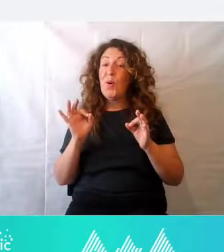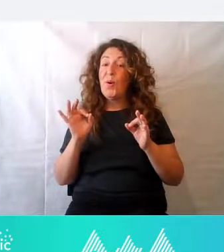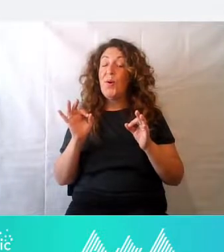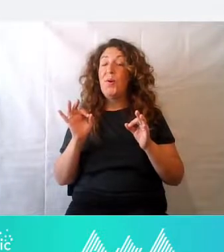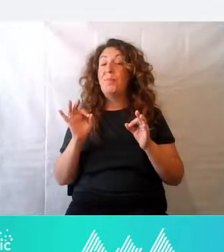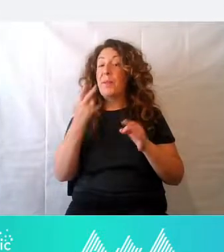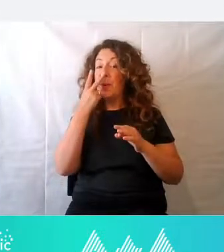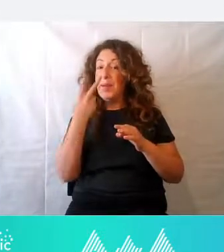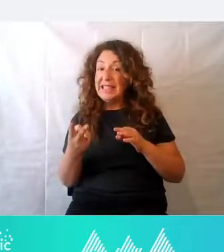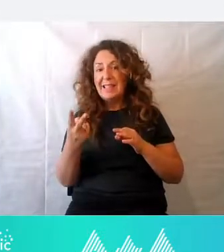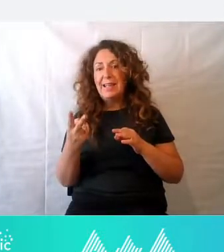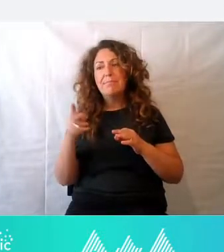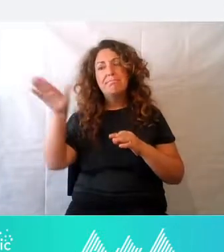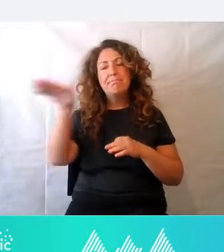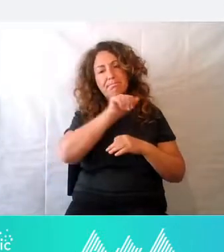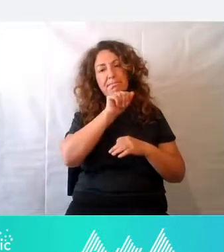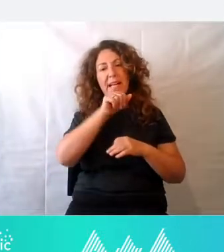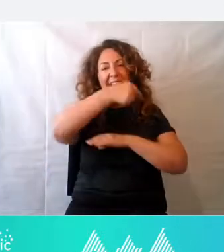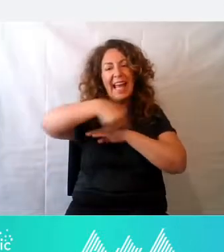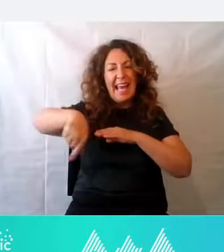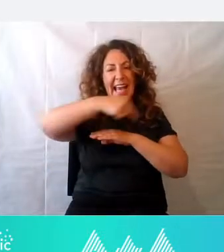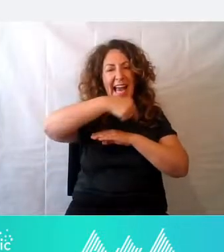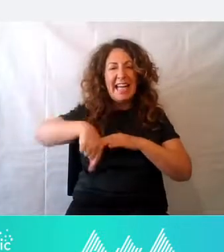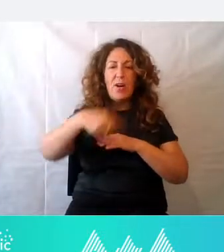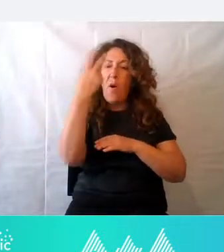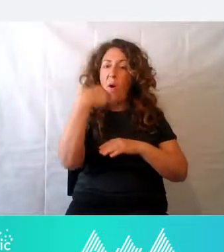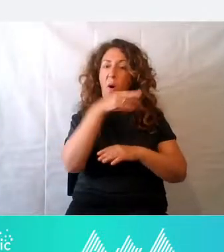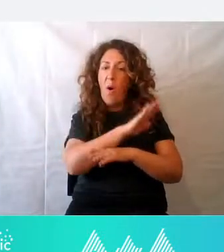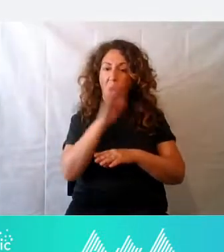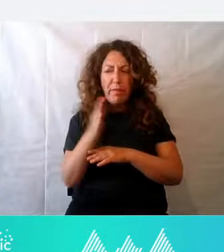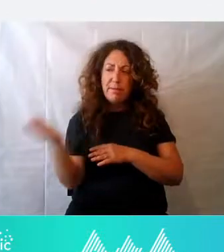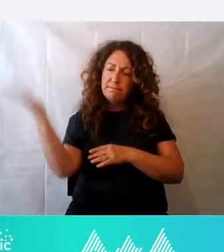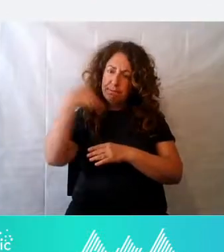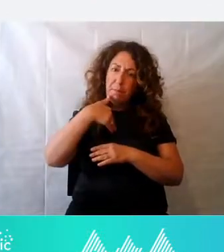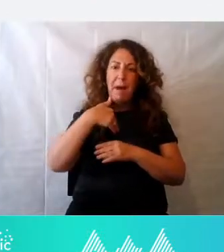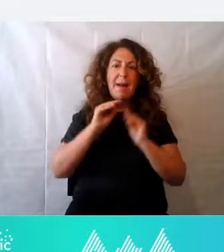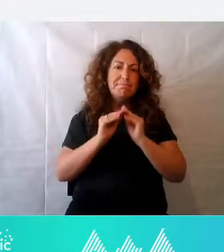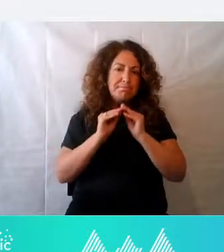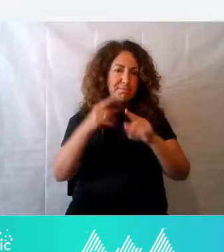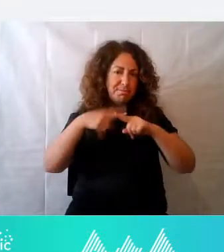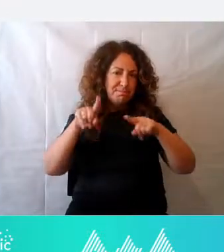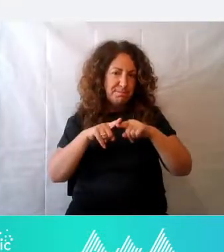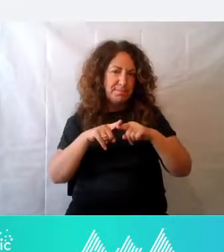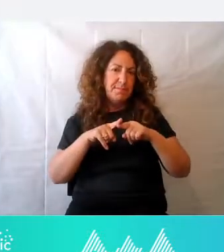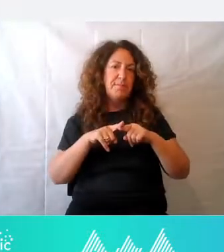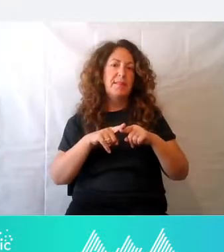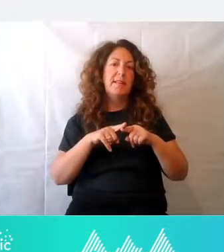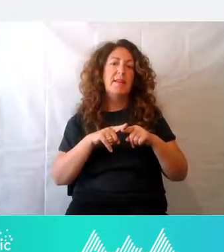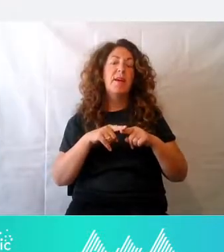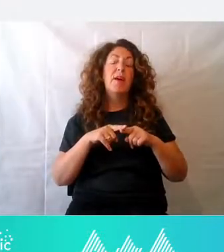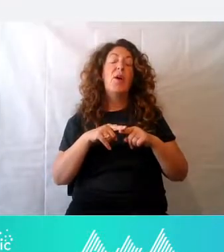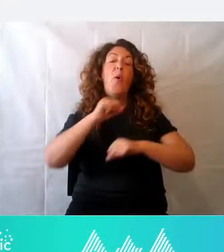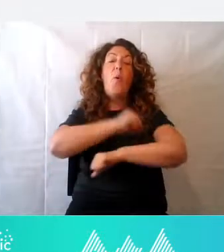ingenieros de la 11a que participaran en el desarrollo en aquel momento de windows 98 en windows 98 ya se